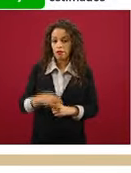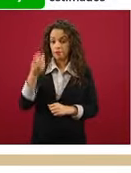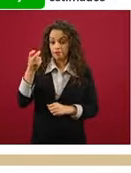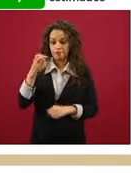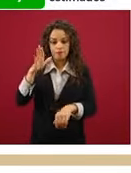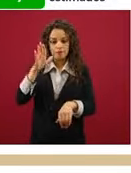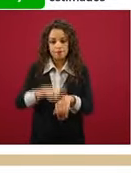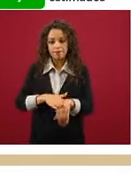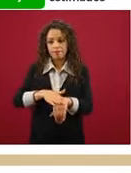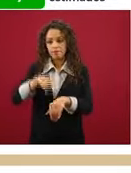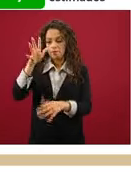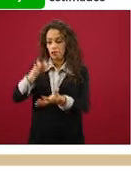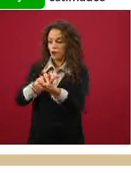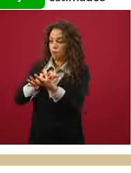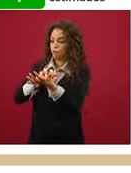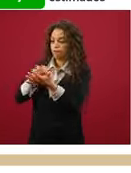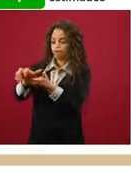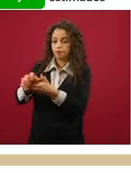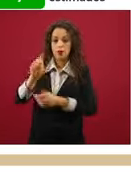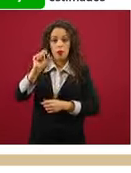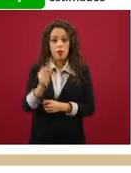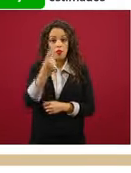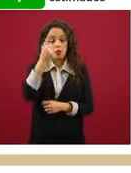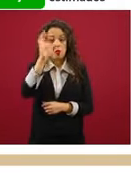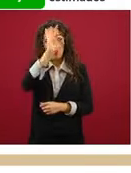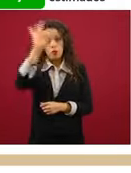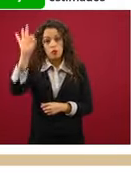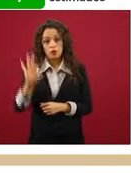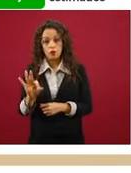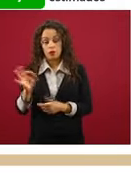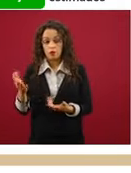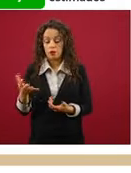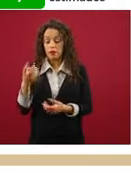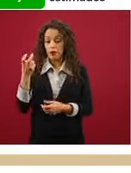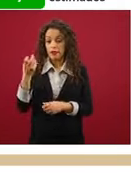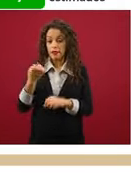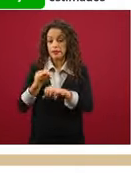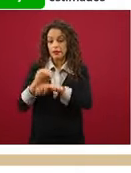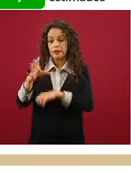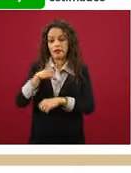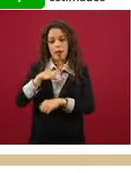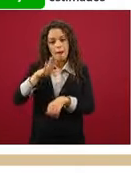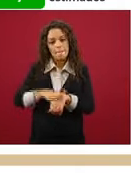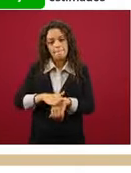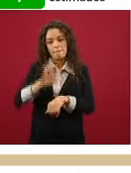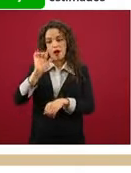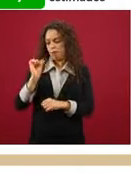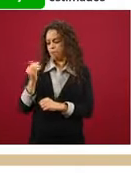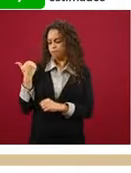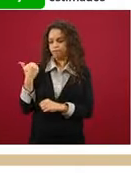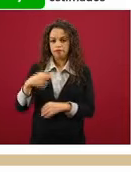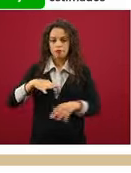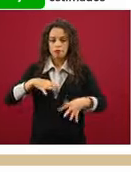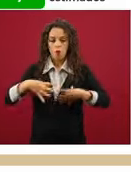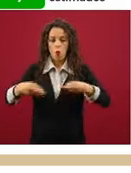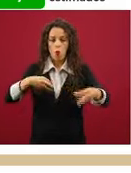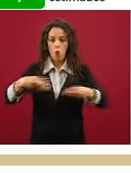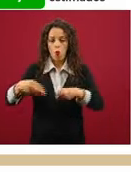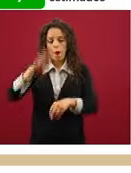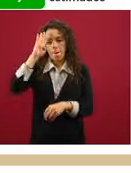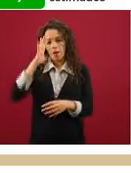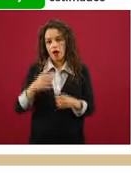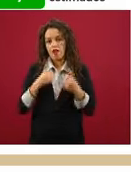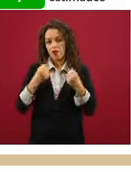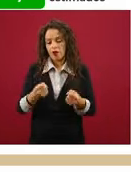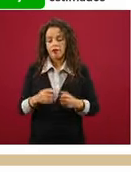de casos activos estimados, 21% es de los estados que mayor carga o transmisión más reciente de su epidemia